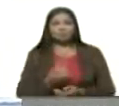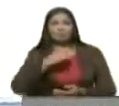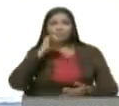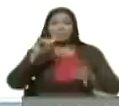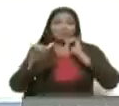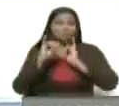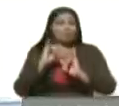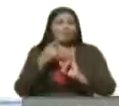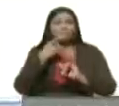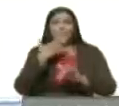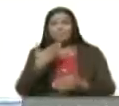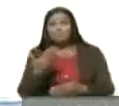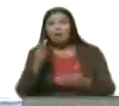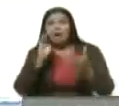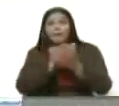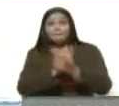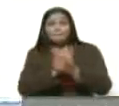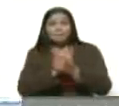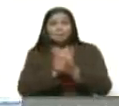y pedimos a los amigos,